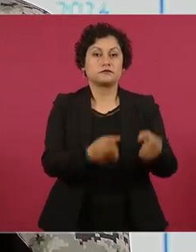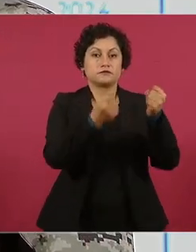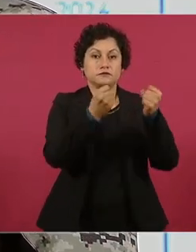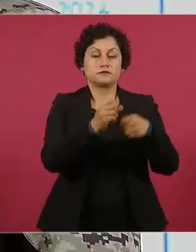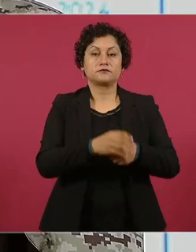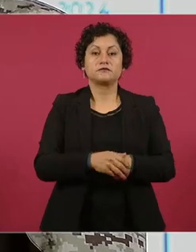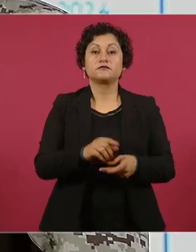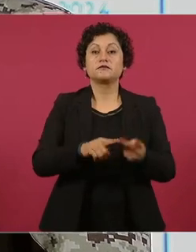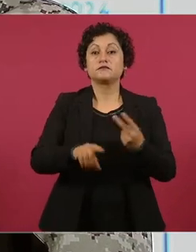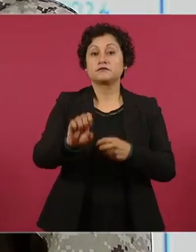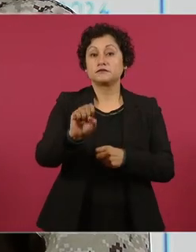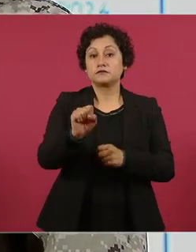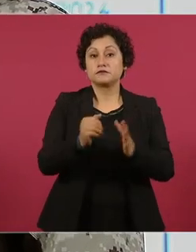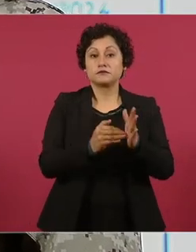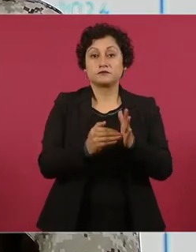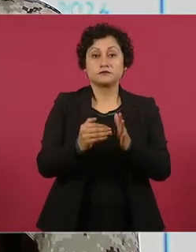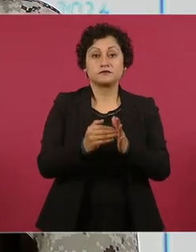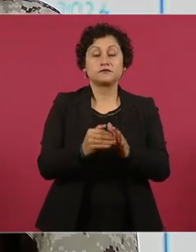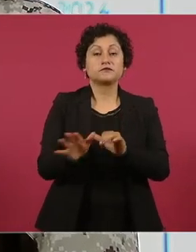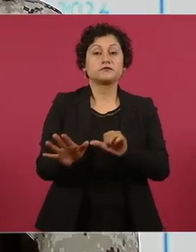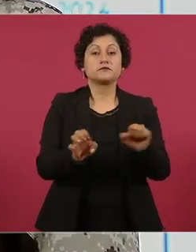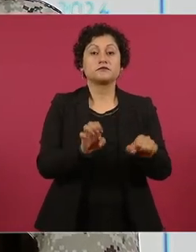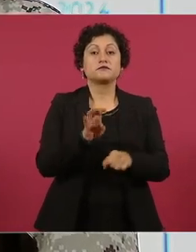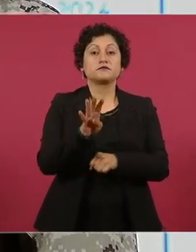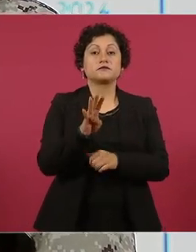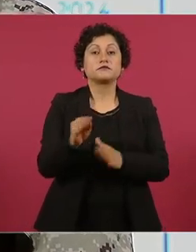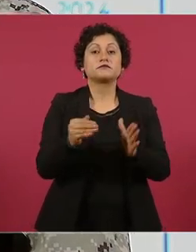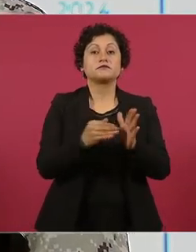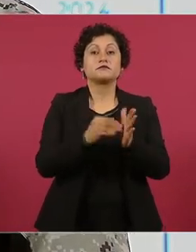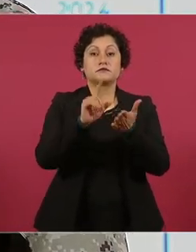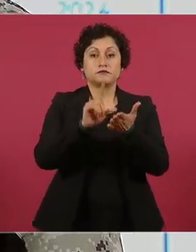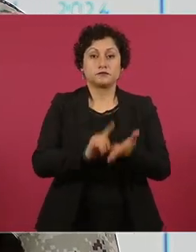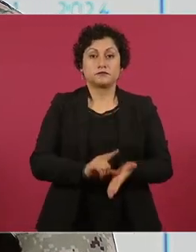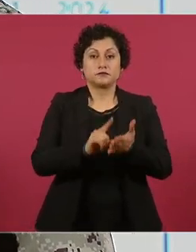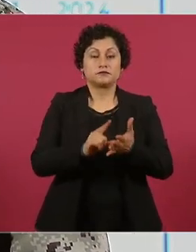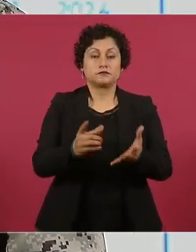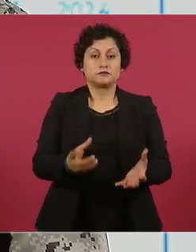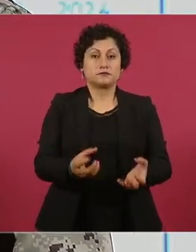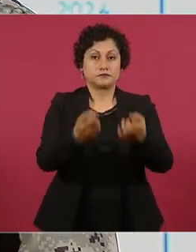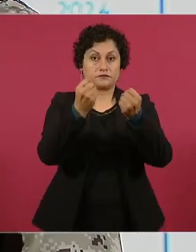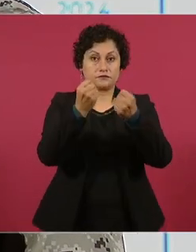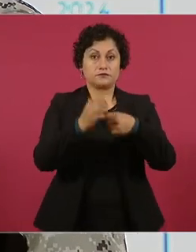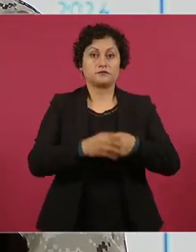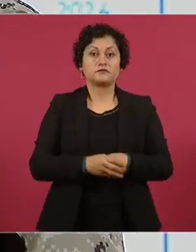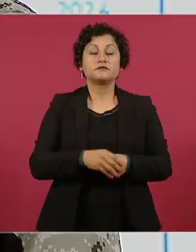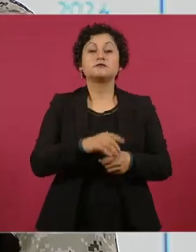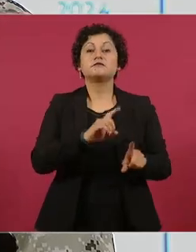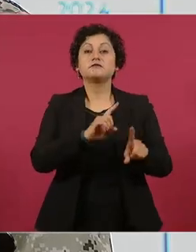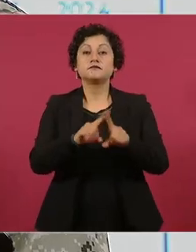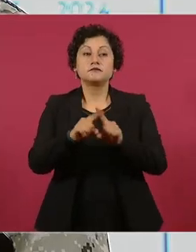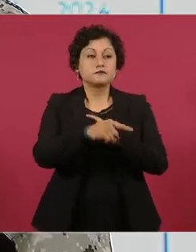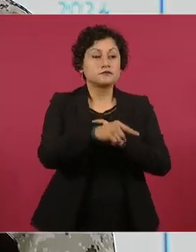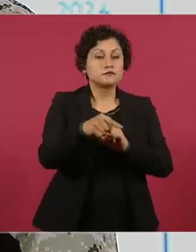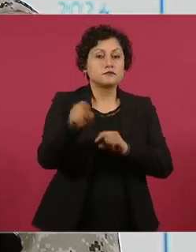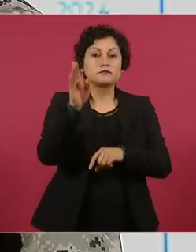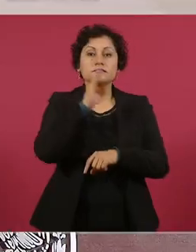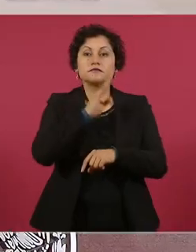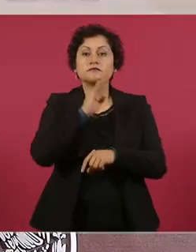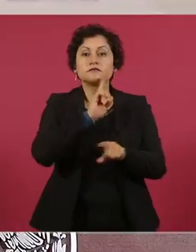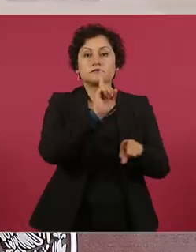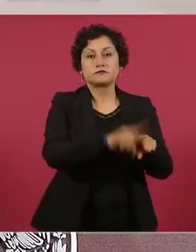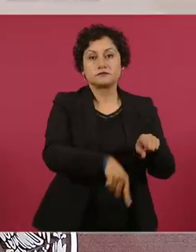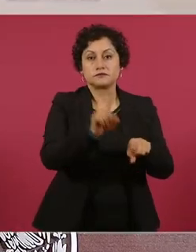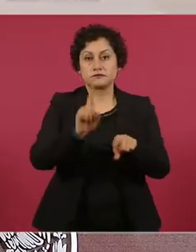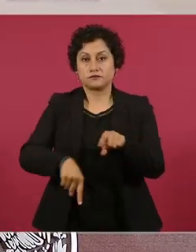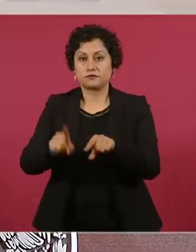60 millones 619 mil 143 litros de combustible recuperados. En tomas clandestinas, en el periodo, se han destruido y